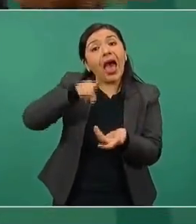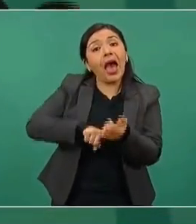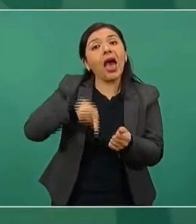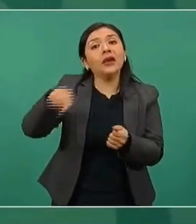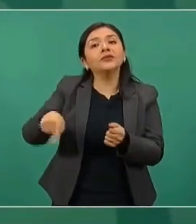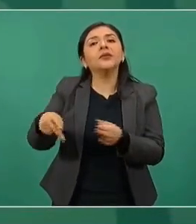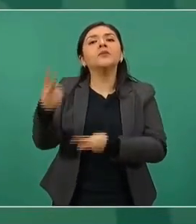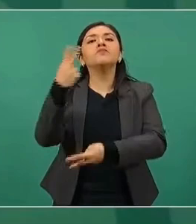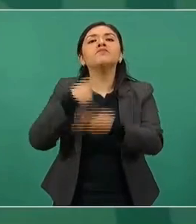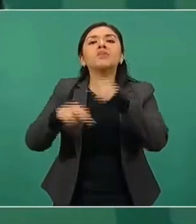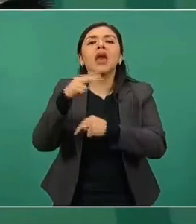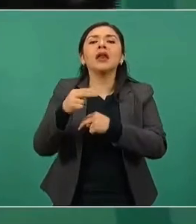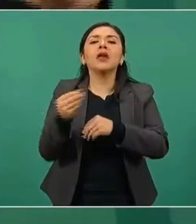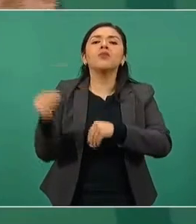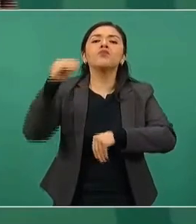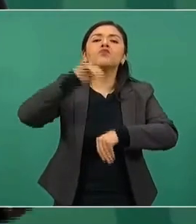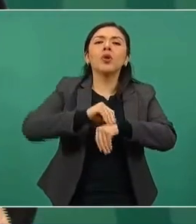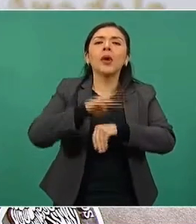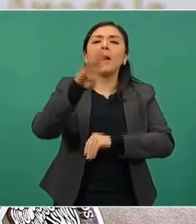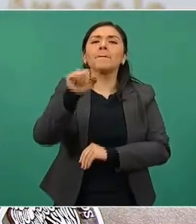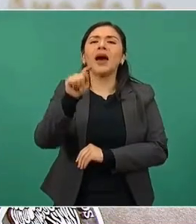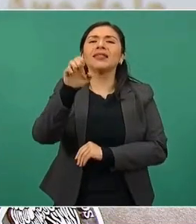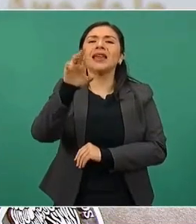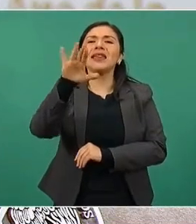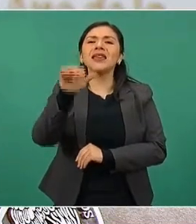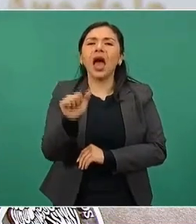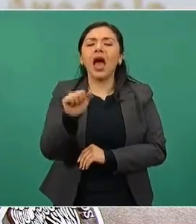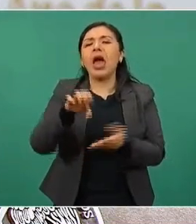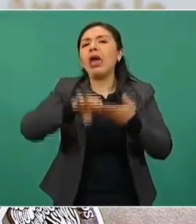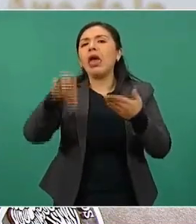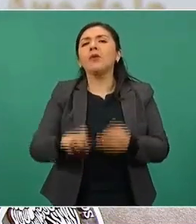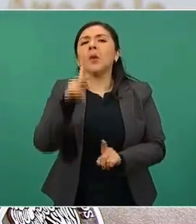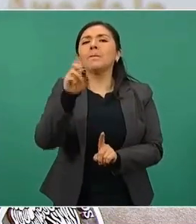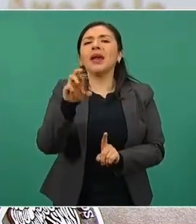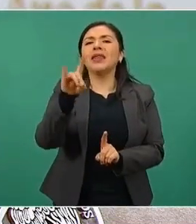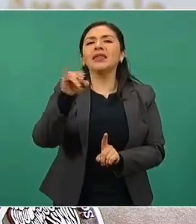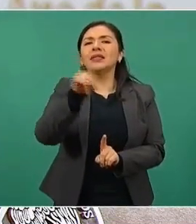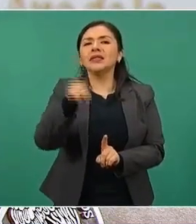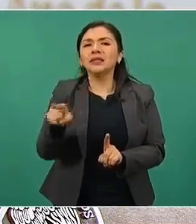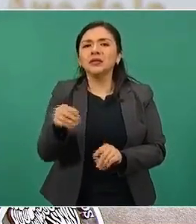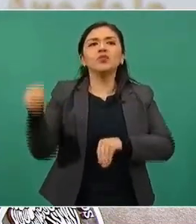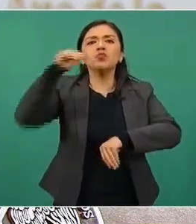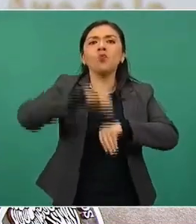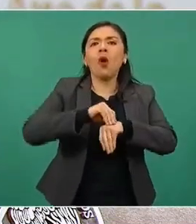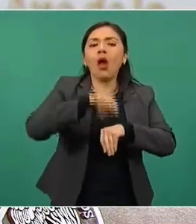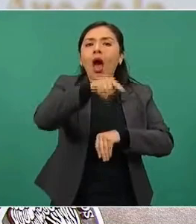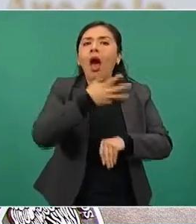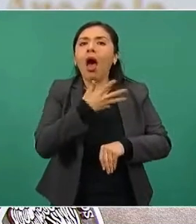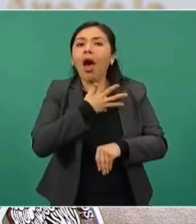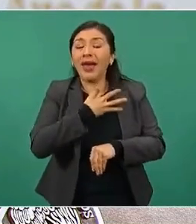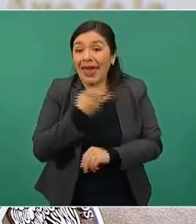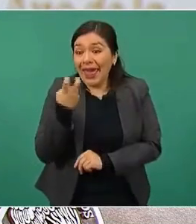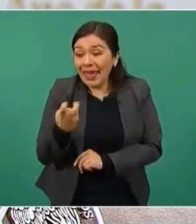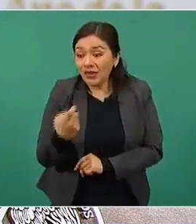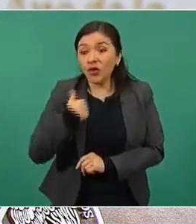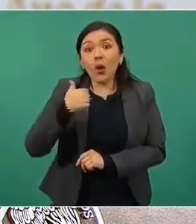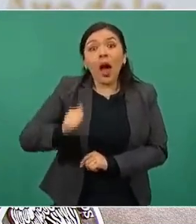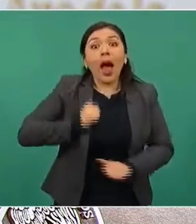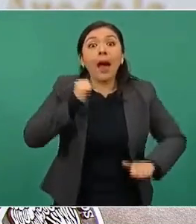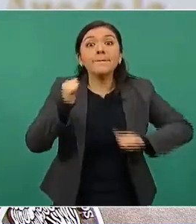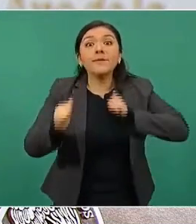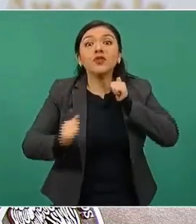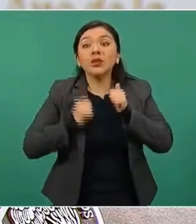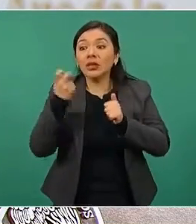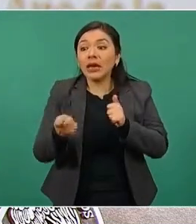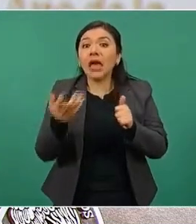consecuencia el desarrollo de baterías, la batería Perdiz, por ejemplo. Entonces, nosotros estamos aprovechando los ductos y